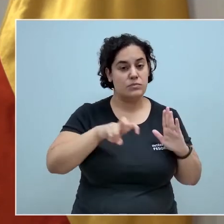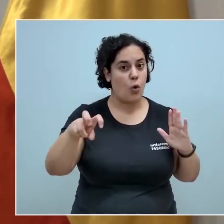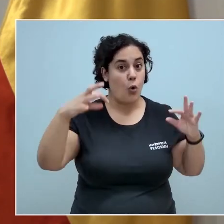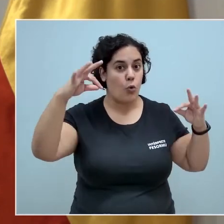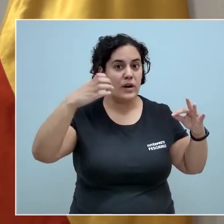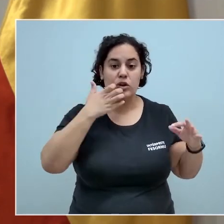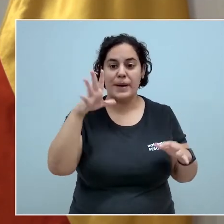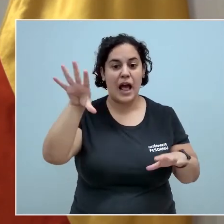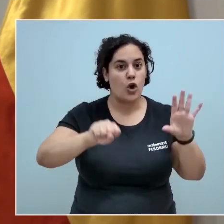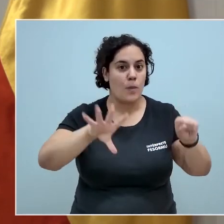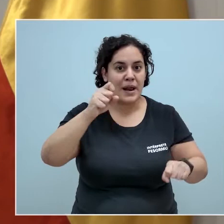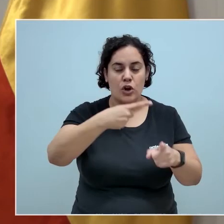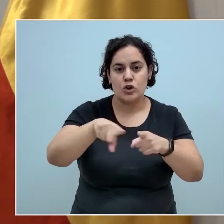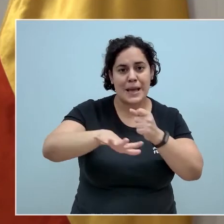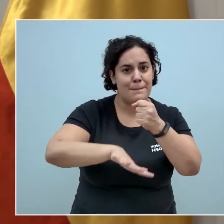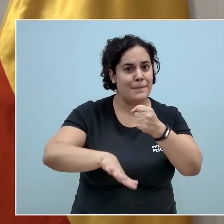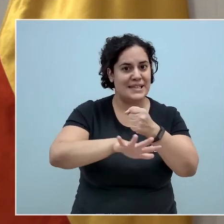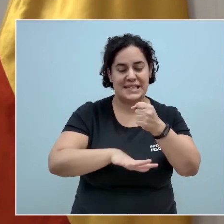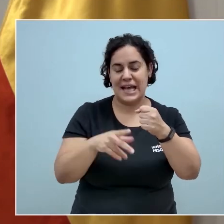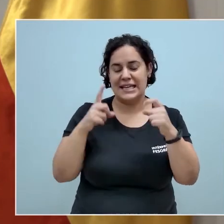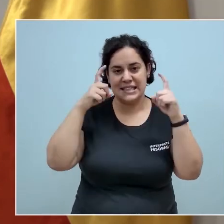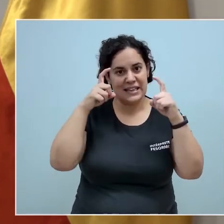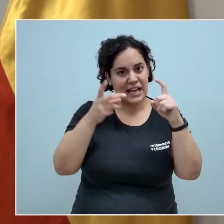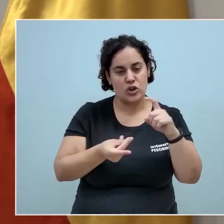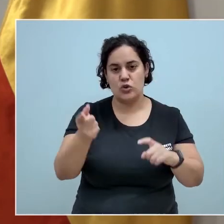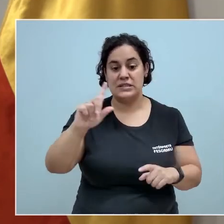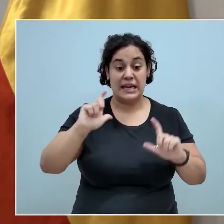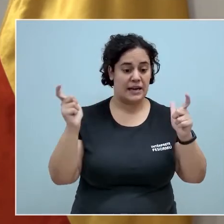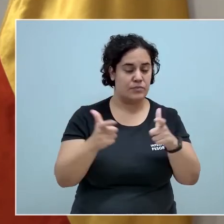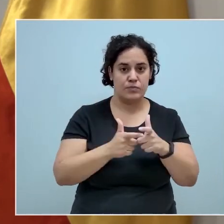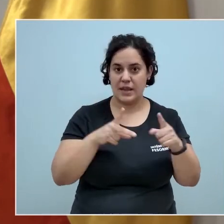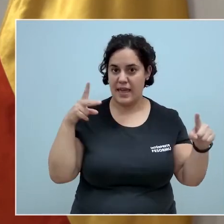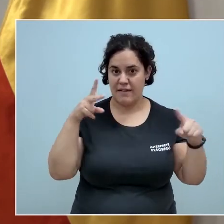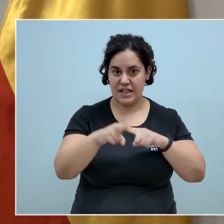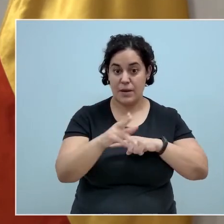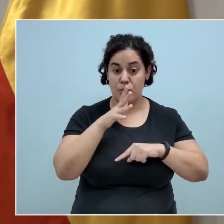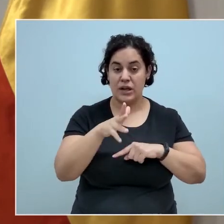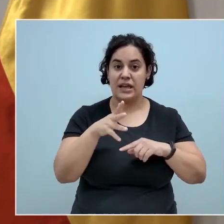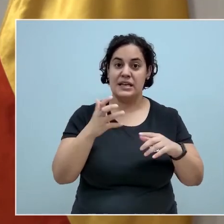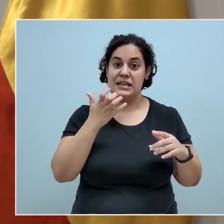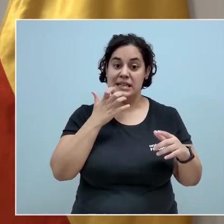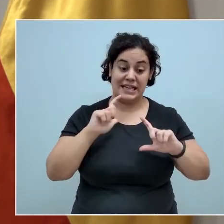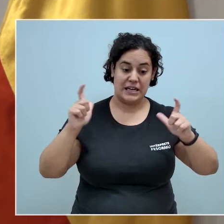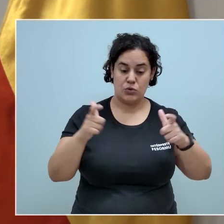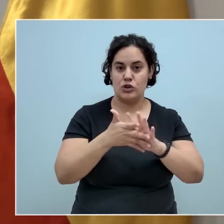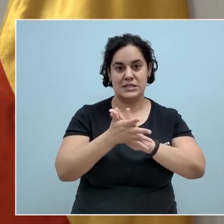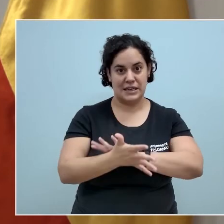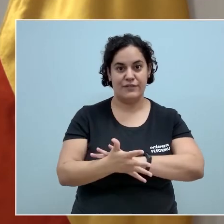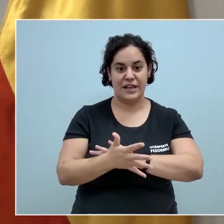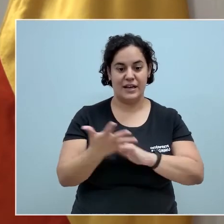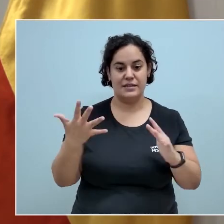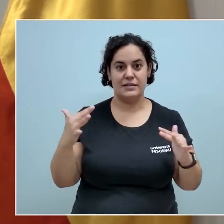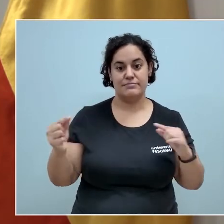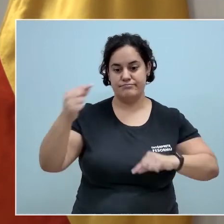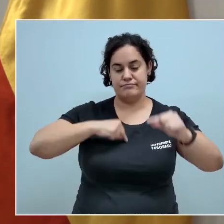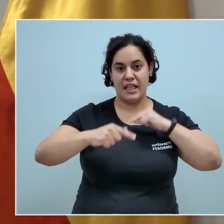para comprar las cosas imprescindibles, salir lo menos posible y no tener reuniones, porque ahora mismo es uno de los sitios y de los focos más importantes.